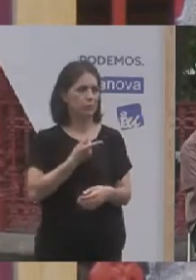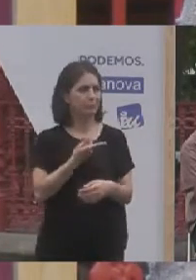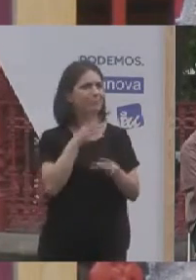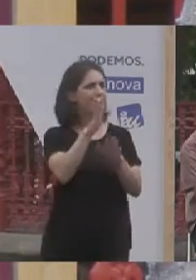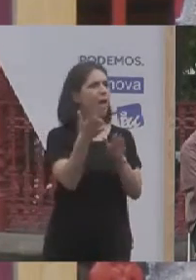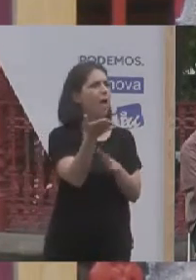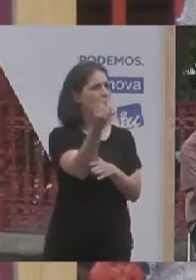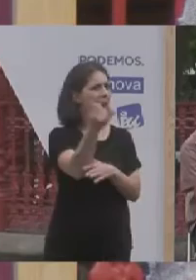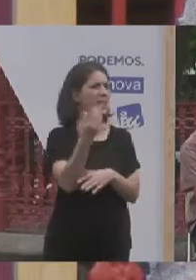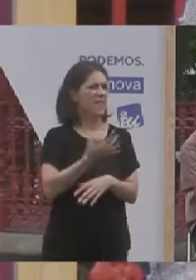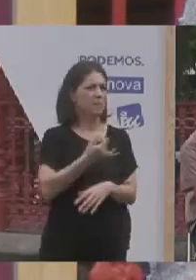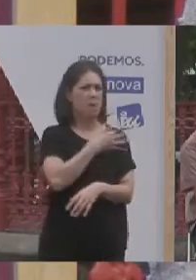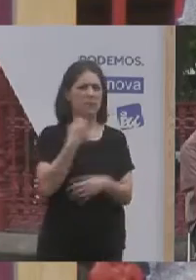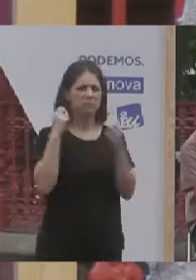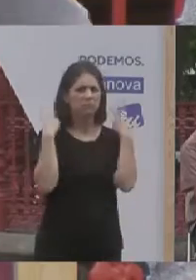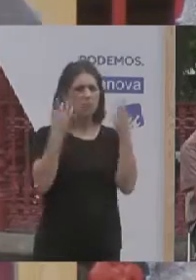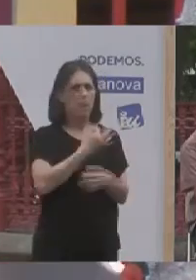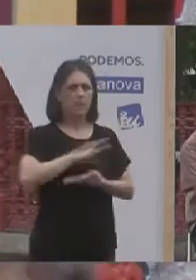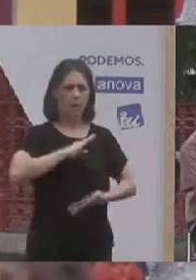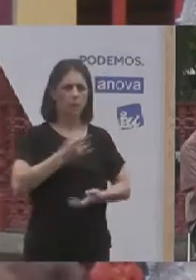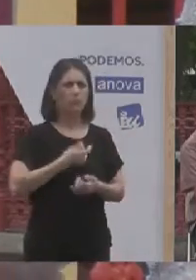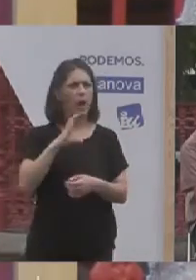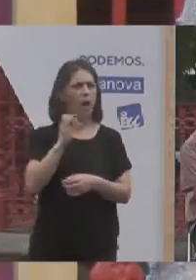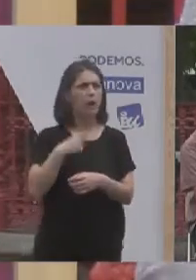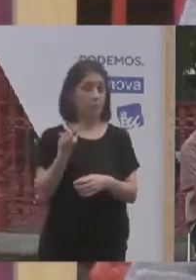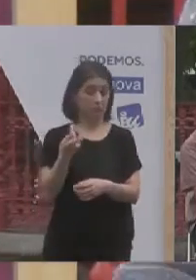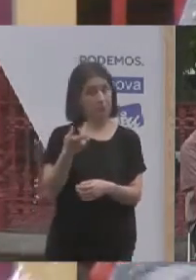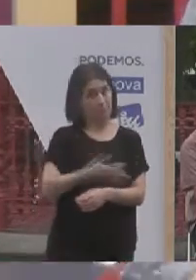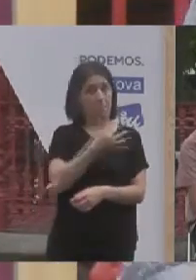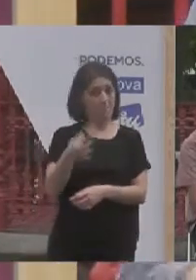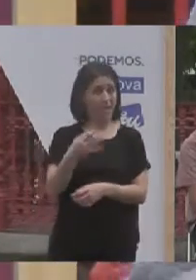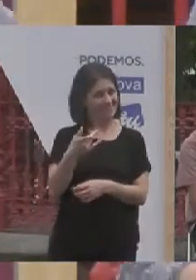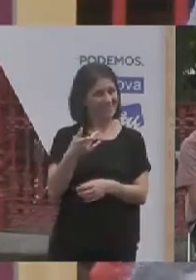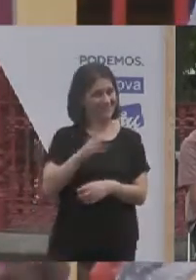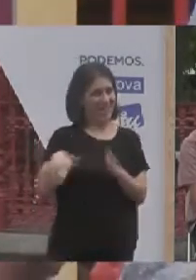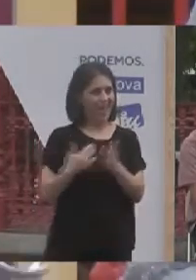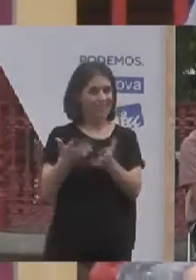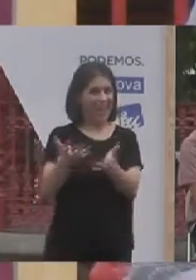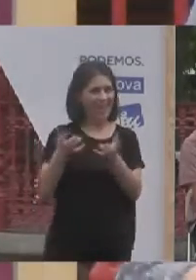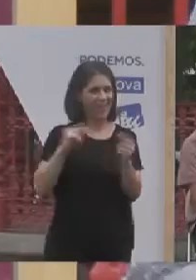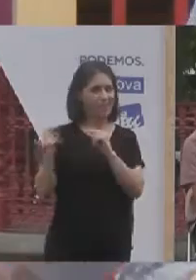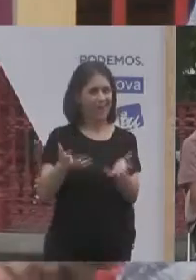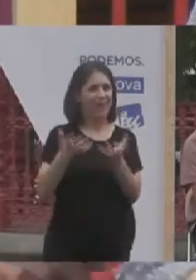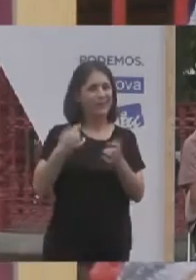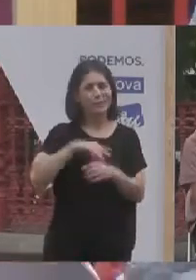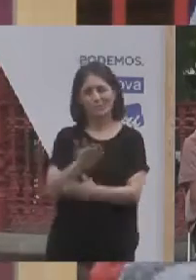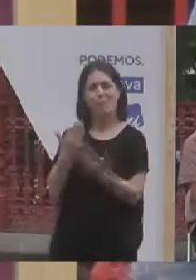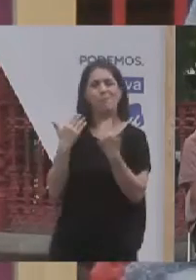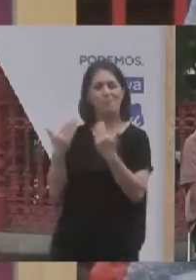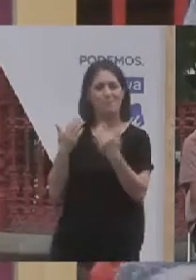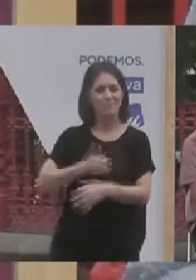amosaron rebeldía e competencia, e non solamente estivo, Carolina gañou o debate. Entón, con máis motivos de temos que